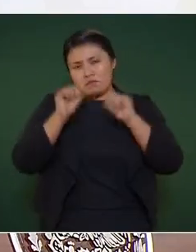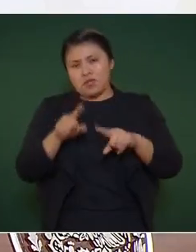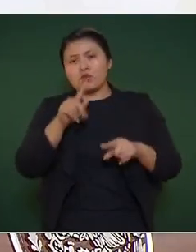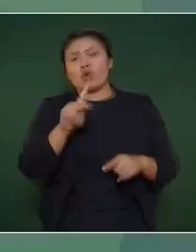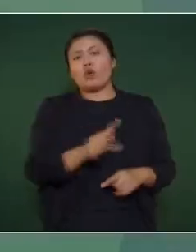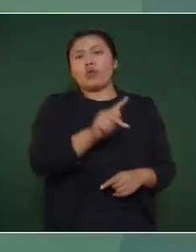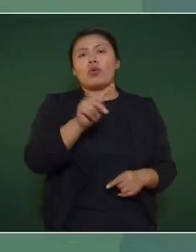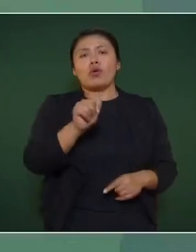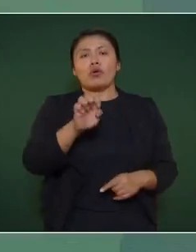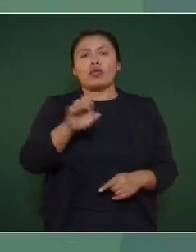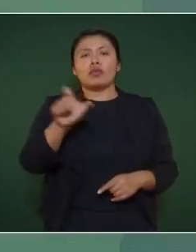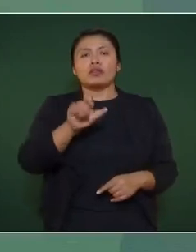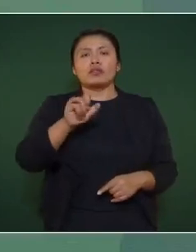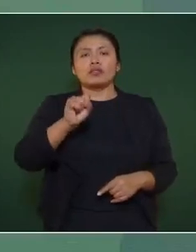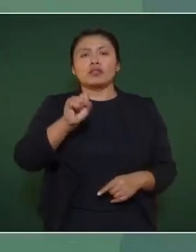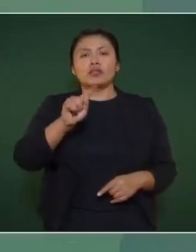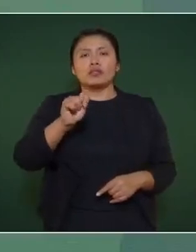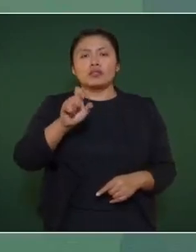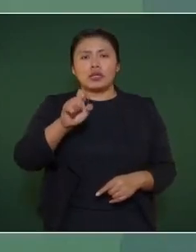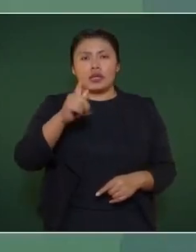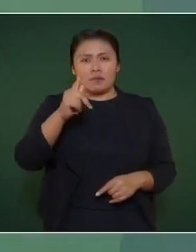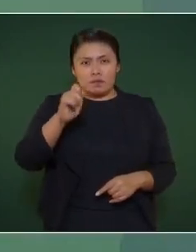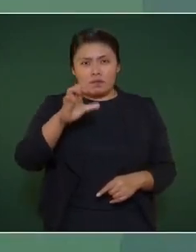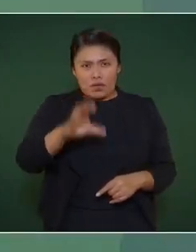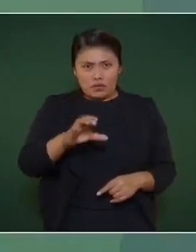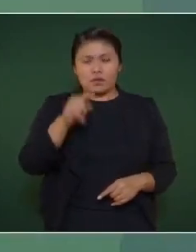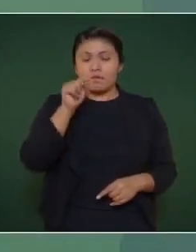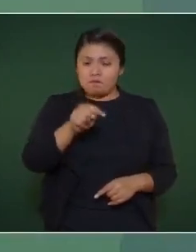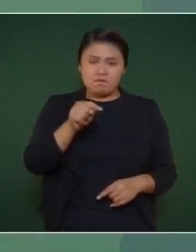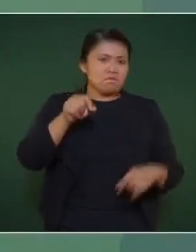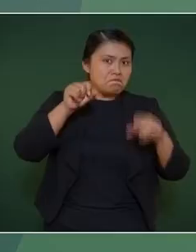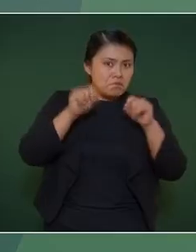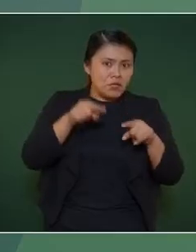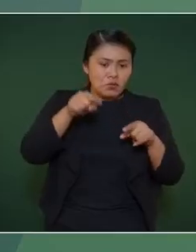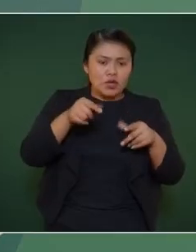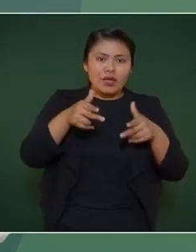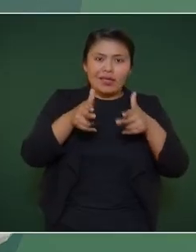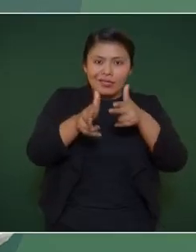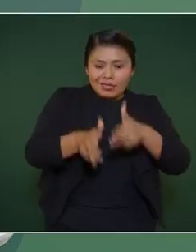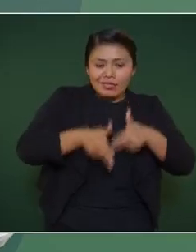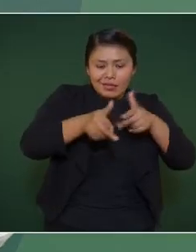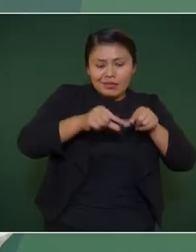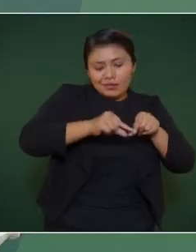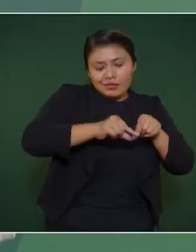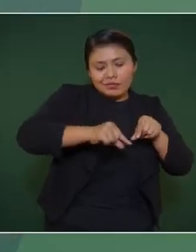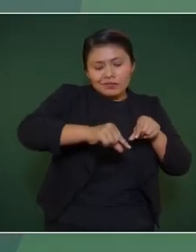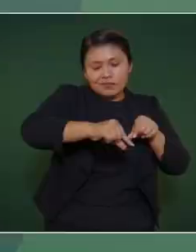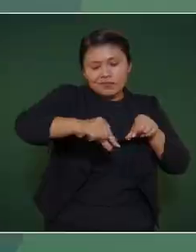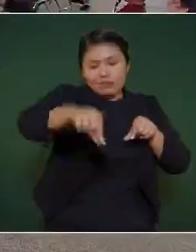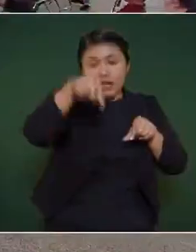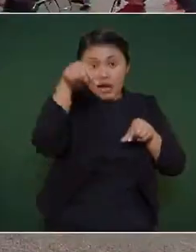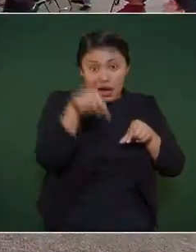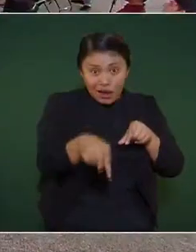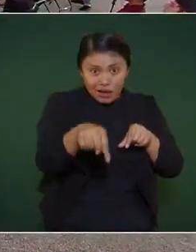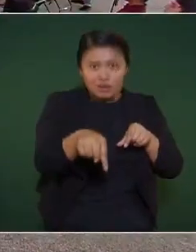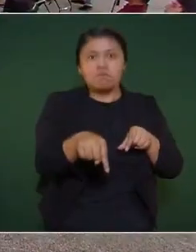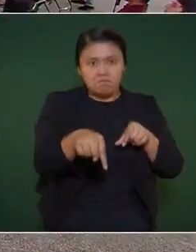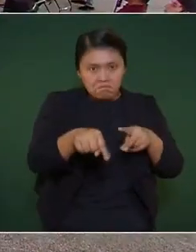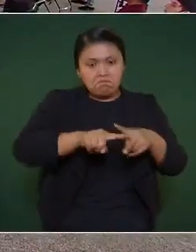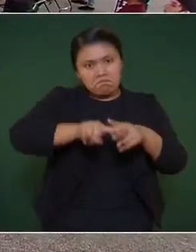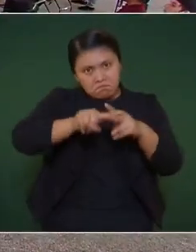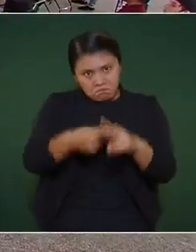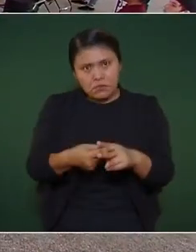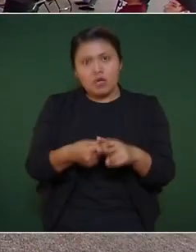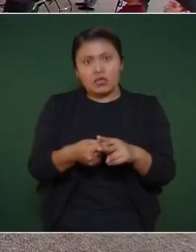de este corredor interoceánico. En ese polo ya se arrancó, presidente, estuvo